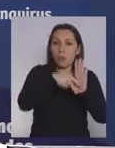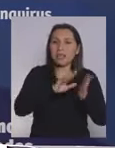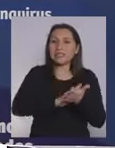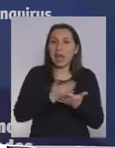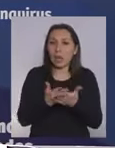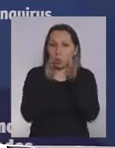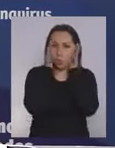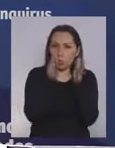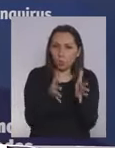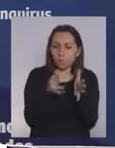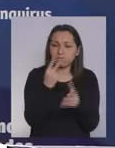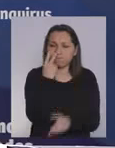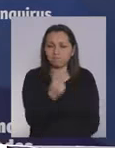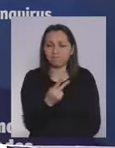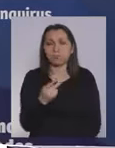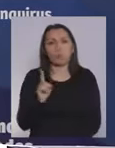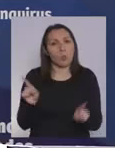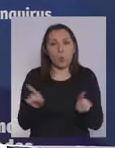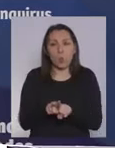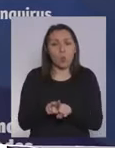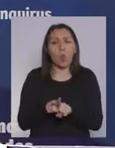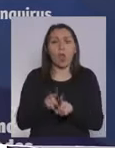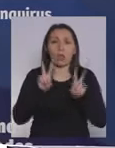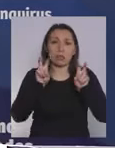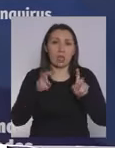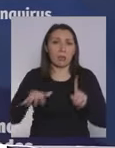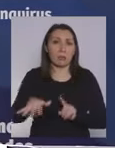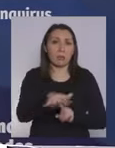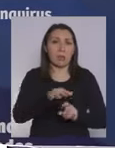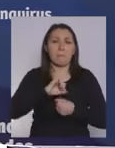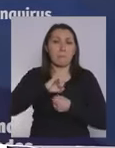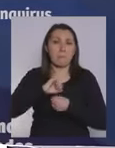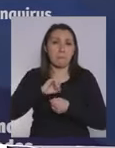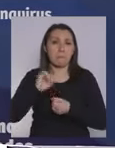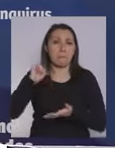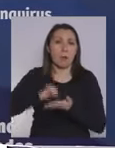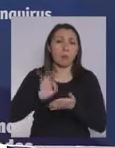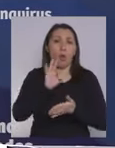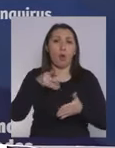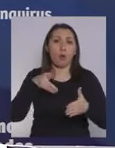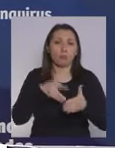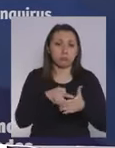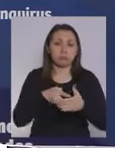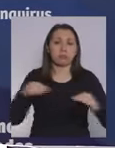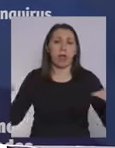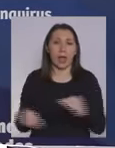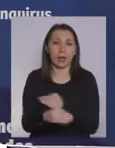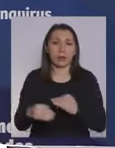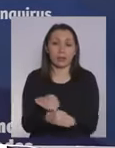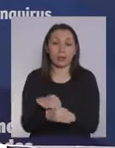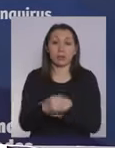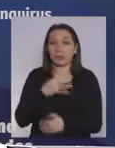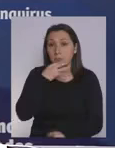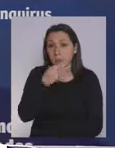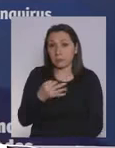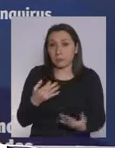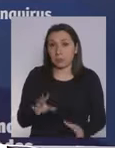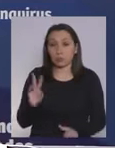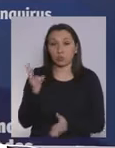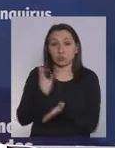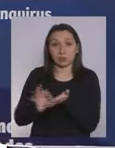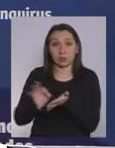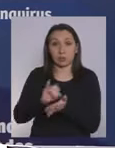aún cuando estén en una situación de paro o de obstrucción de las carreteras pero como ha dicho el